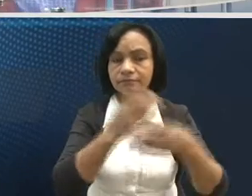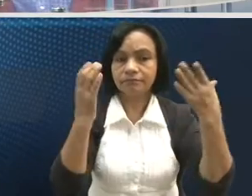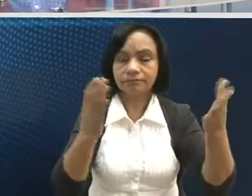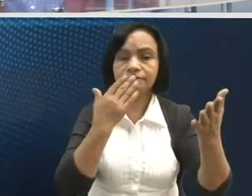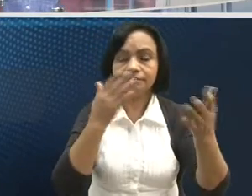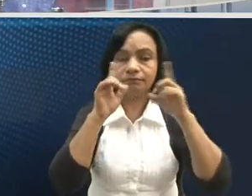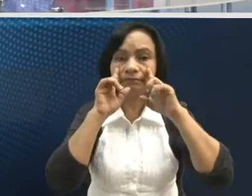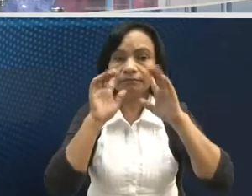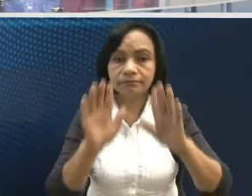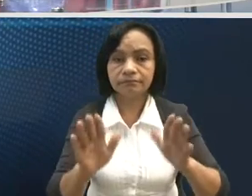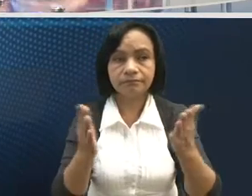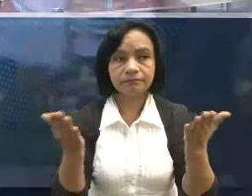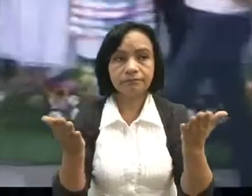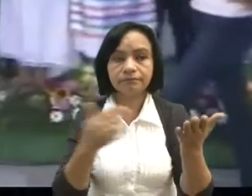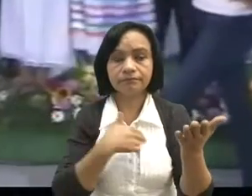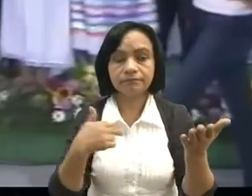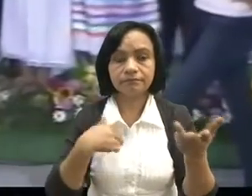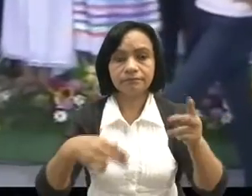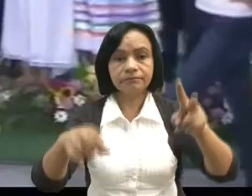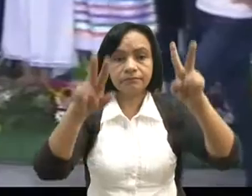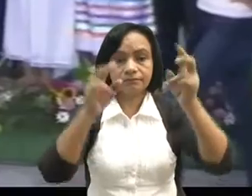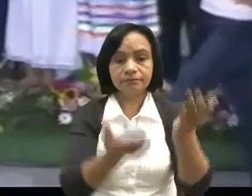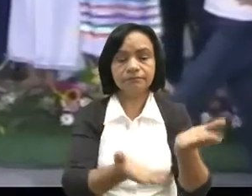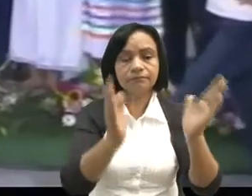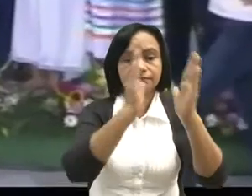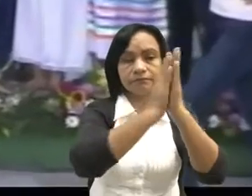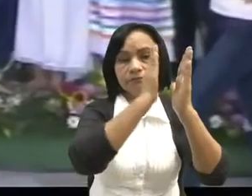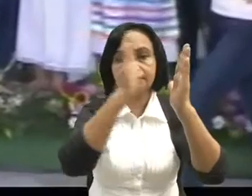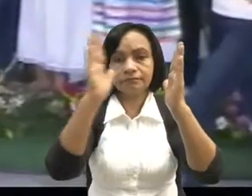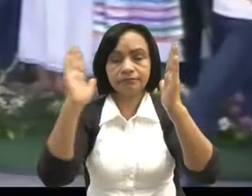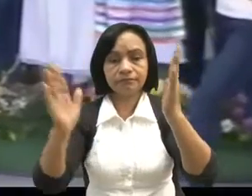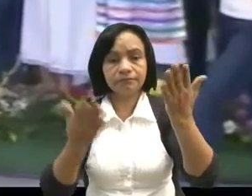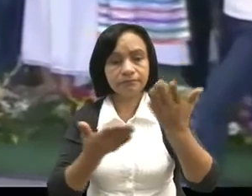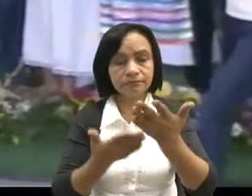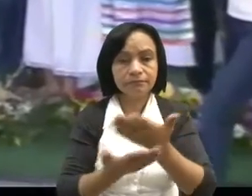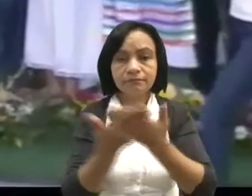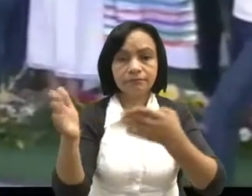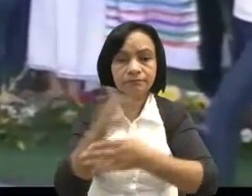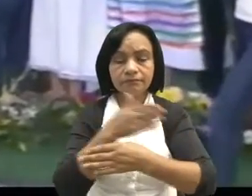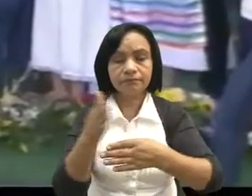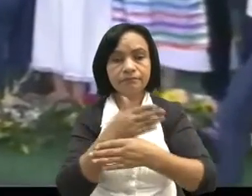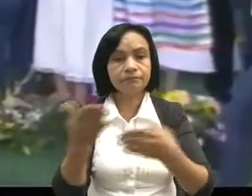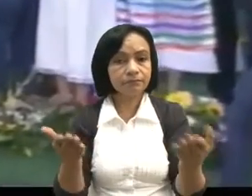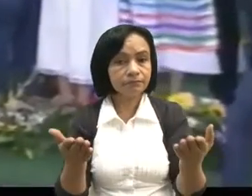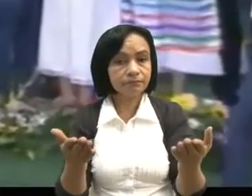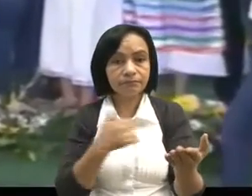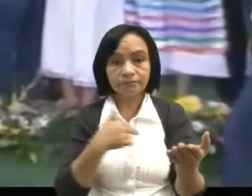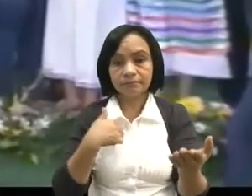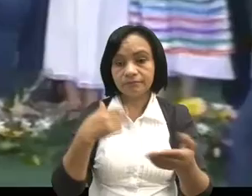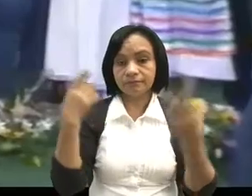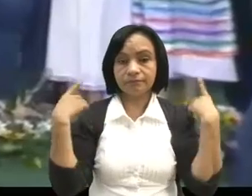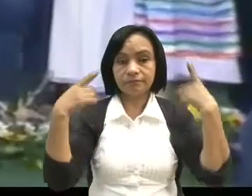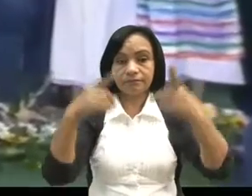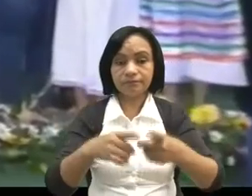la seguridad, el aspecto de la biblioteca, el aspecto de las tecnologías, el aspecto de hasta la administración